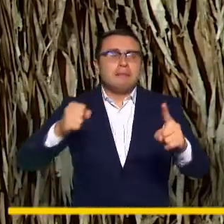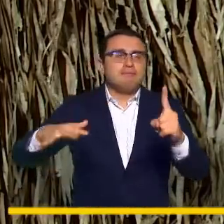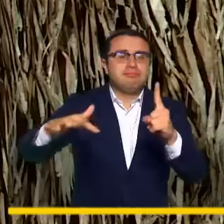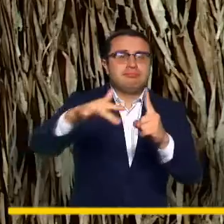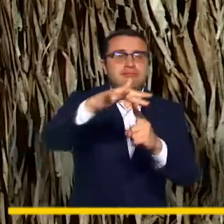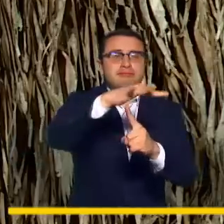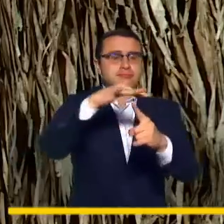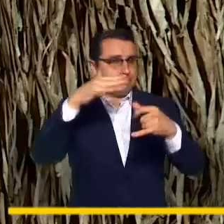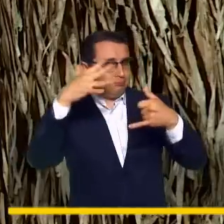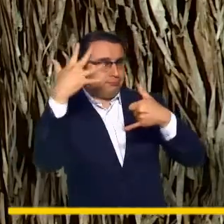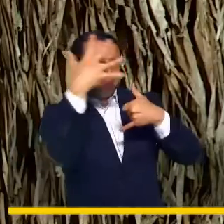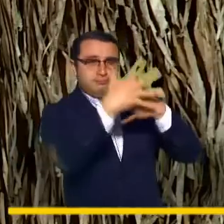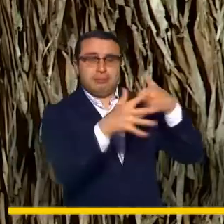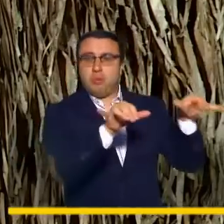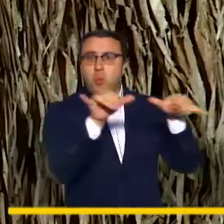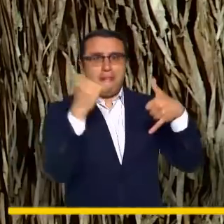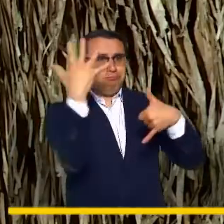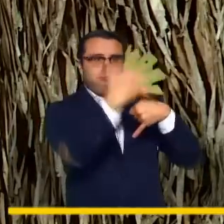con la tierra en Colombia.